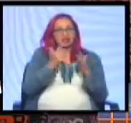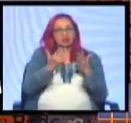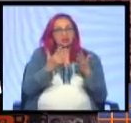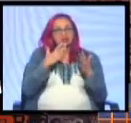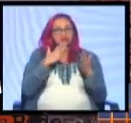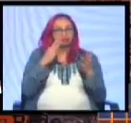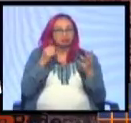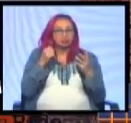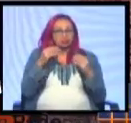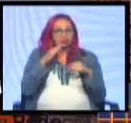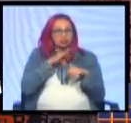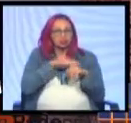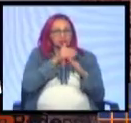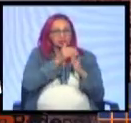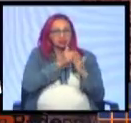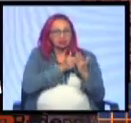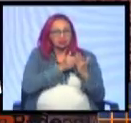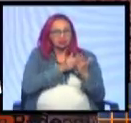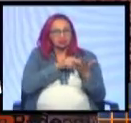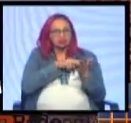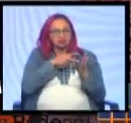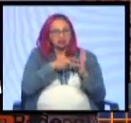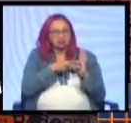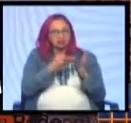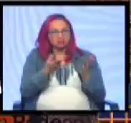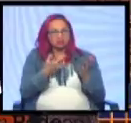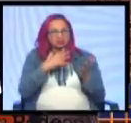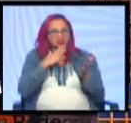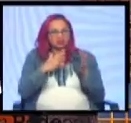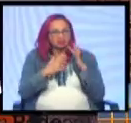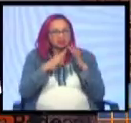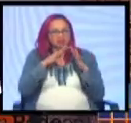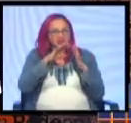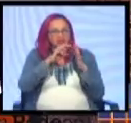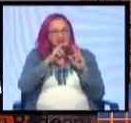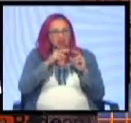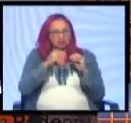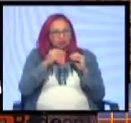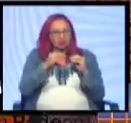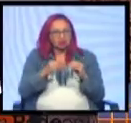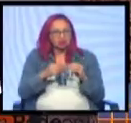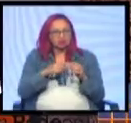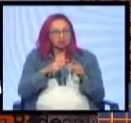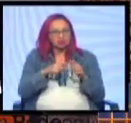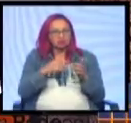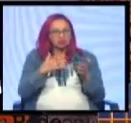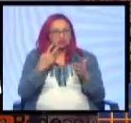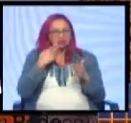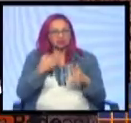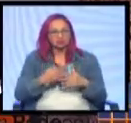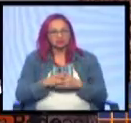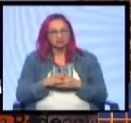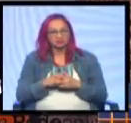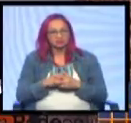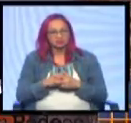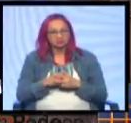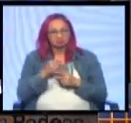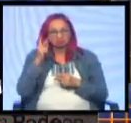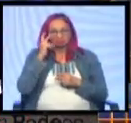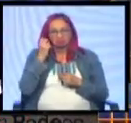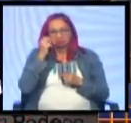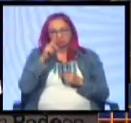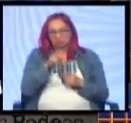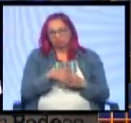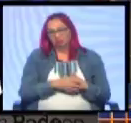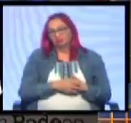tomado cartas en el asunto? Si tanto lo han hablado, tanto lo han dicho, que eso y que lo otro. Gracias. Muy bien, muchas gracias a usted,